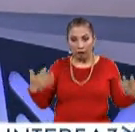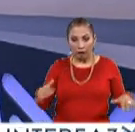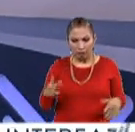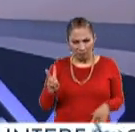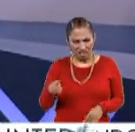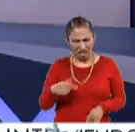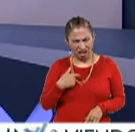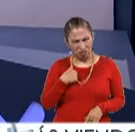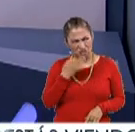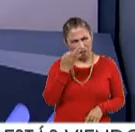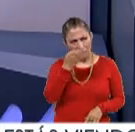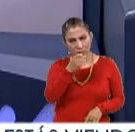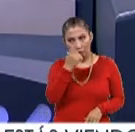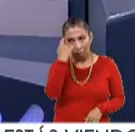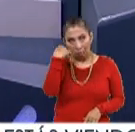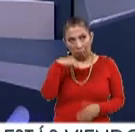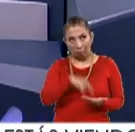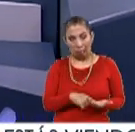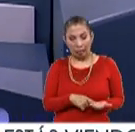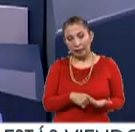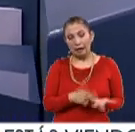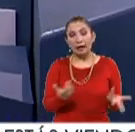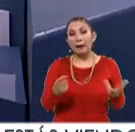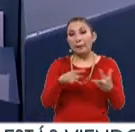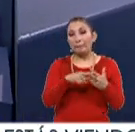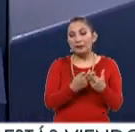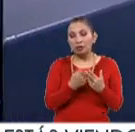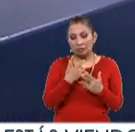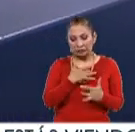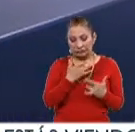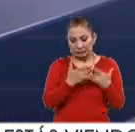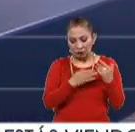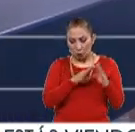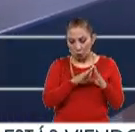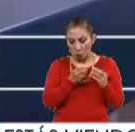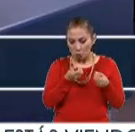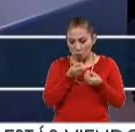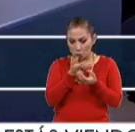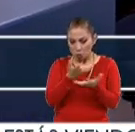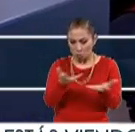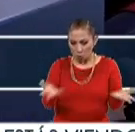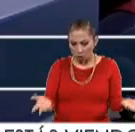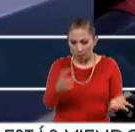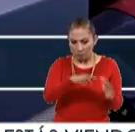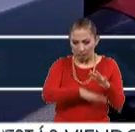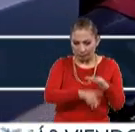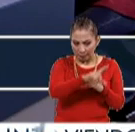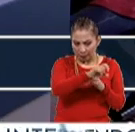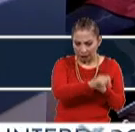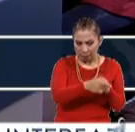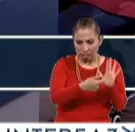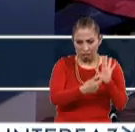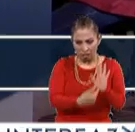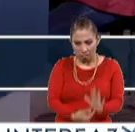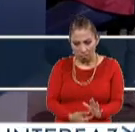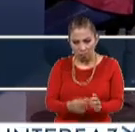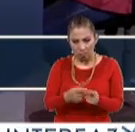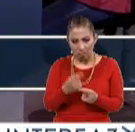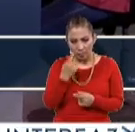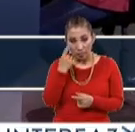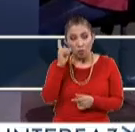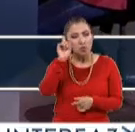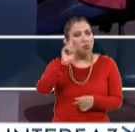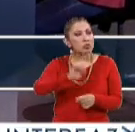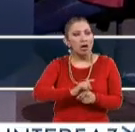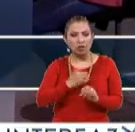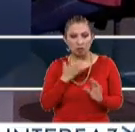así? Bueno, entonces empezó la semillita de cómo llevarlo, ¿no? Pase 20 y todo eso. Pues. Pero un